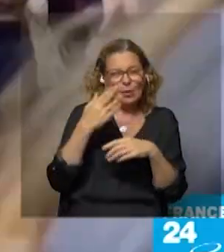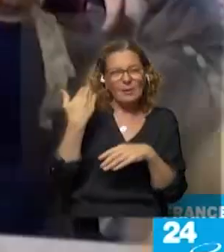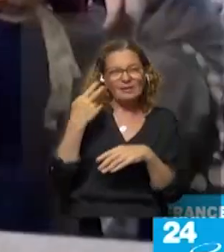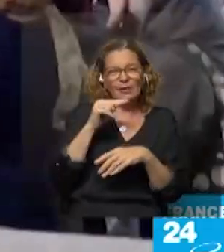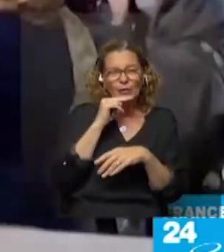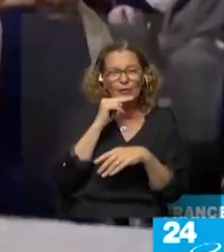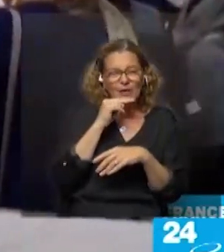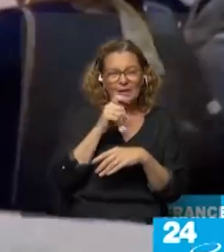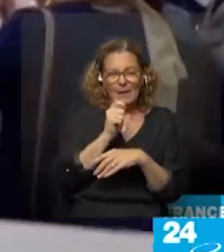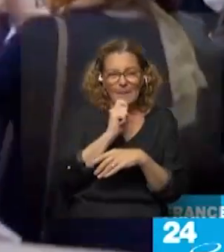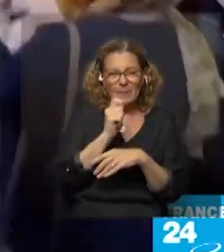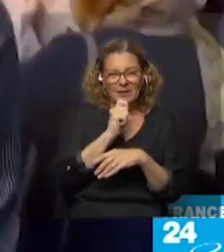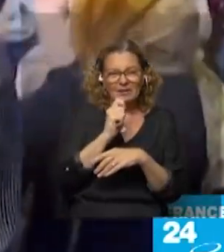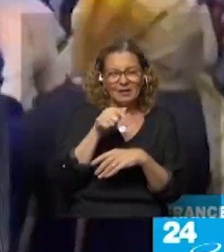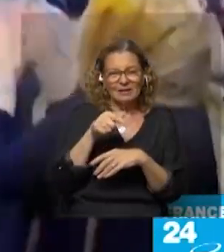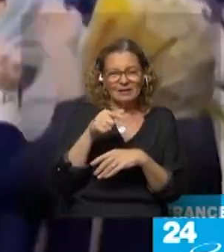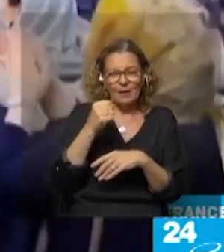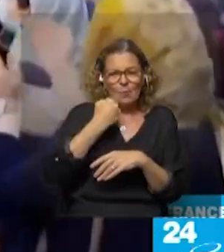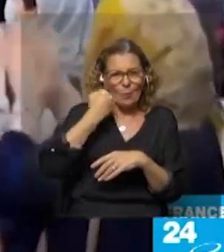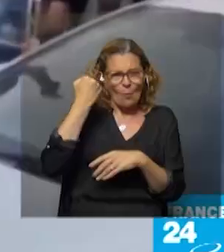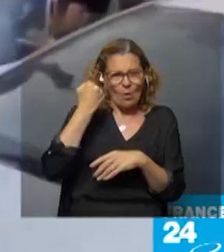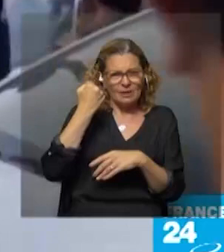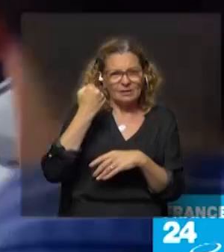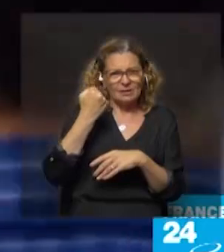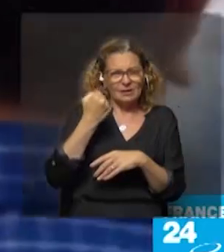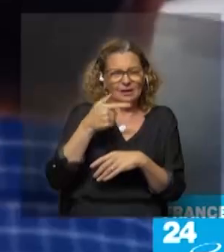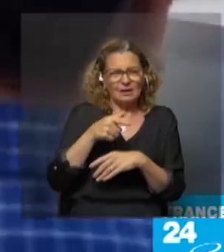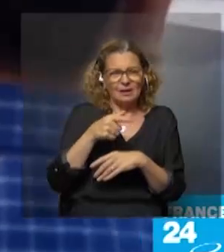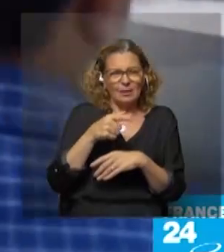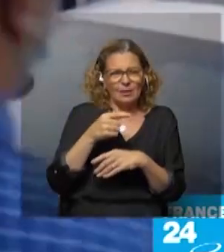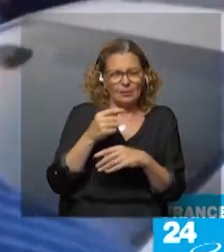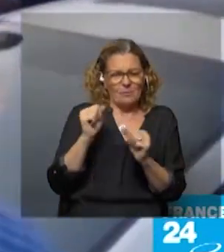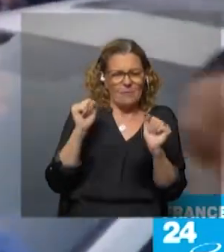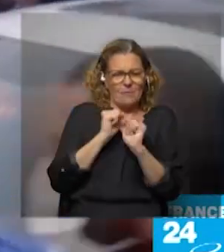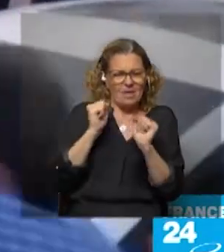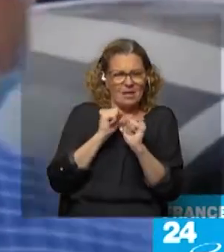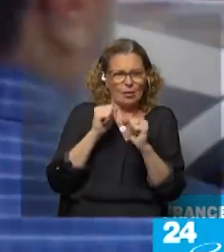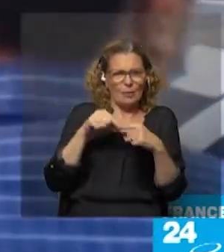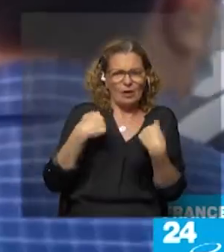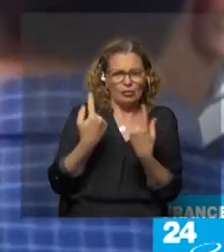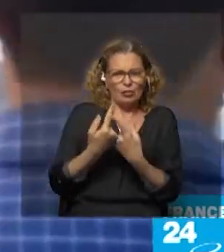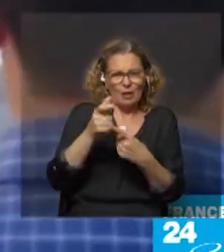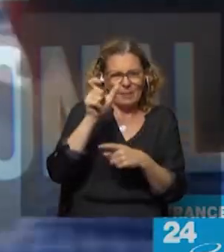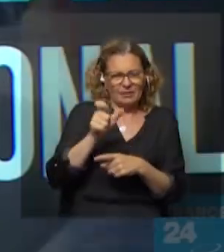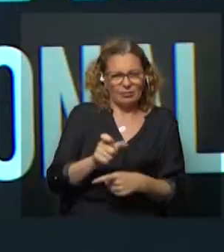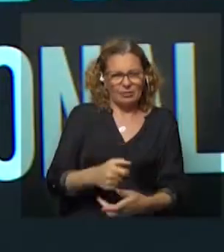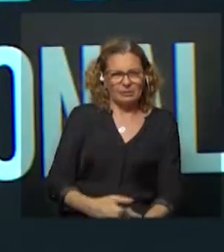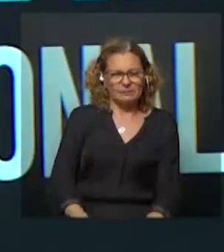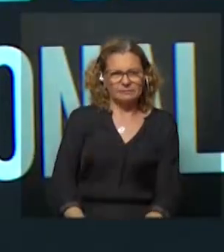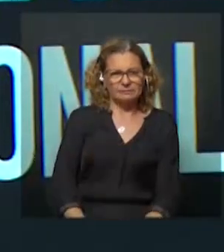viernes en rueda de prensa que estas ejecuciones tienen el propósito de crear temor para el resto de los manifestantes